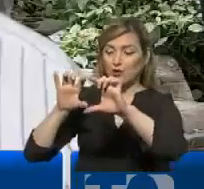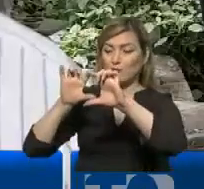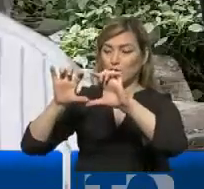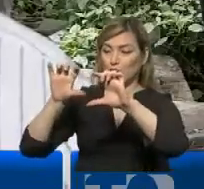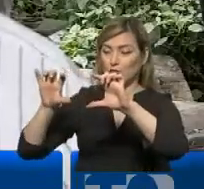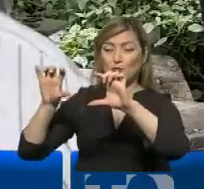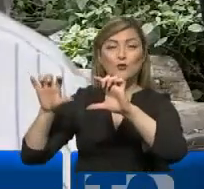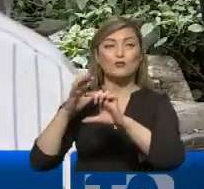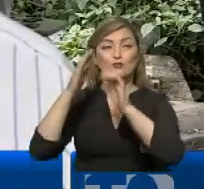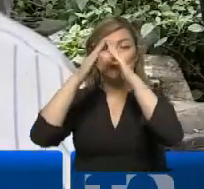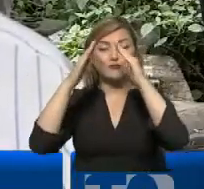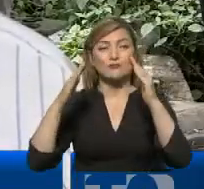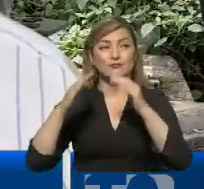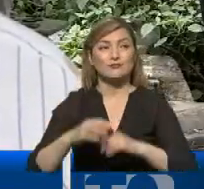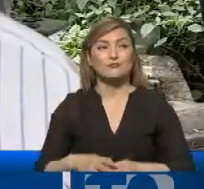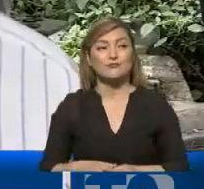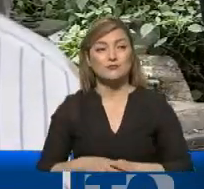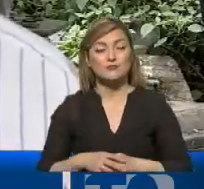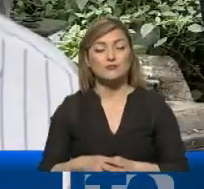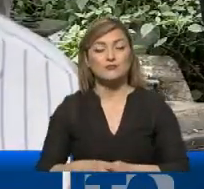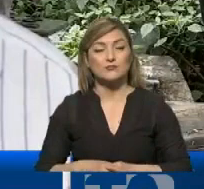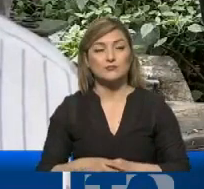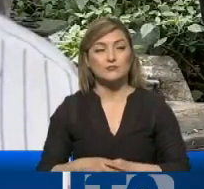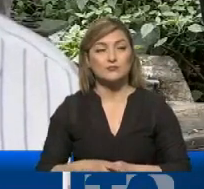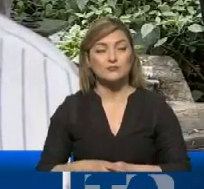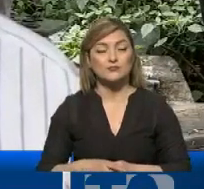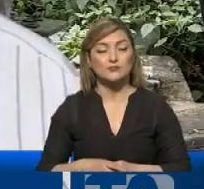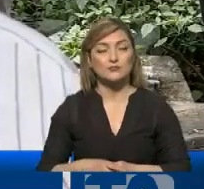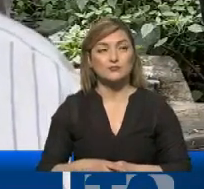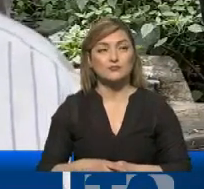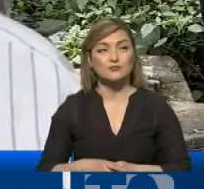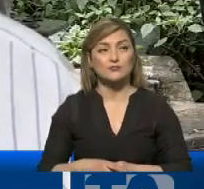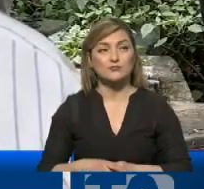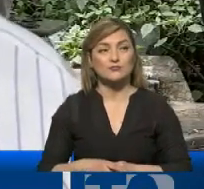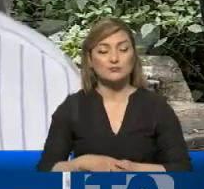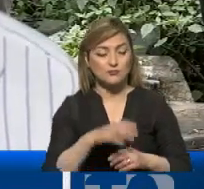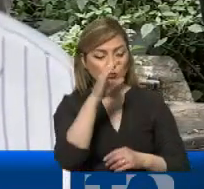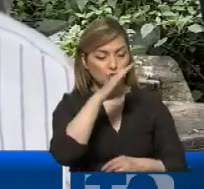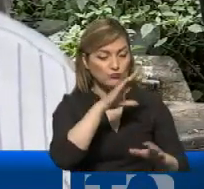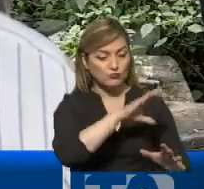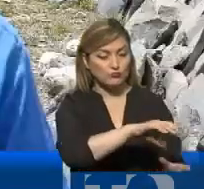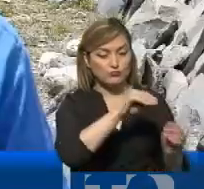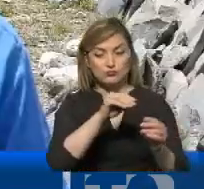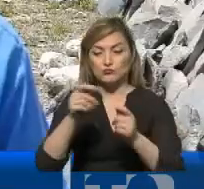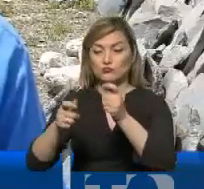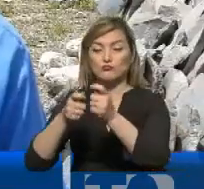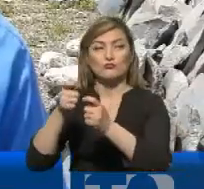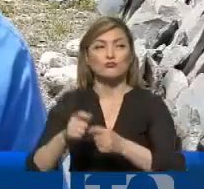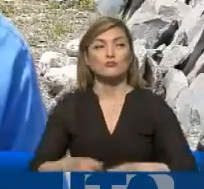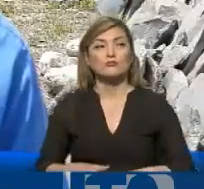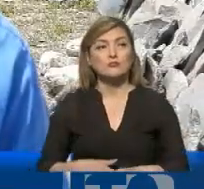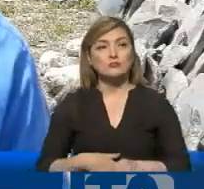viviendas. La mayoría de las personas están en el alcance a eso. Por un lado, por otro lado, buscan, hallan, sacan, venden. La gente